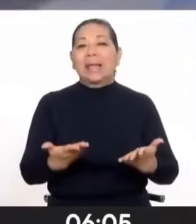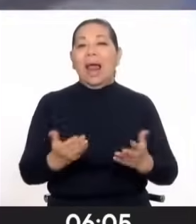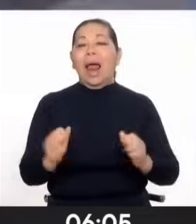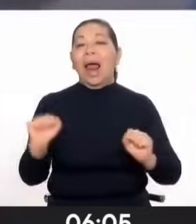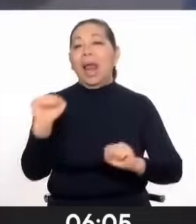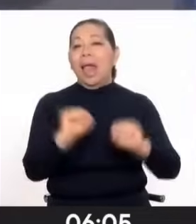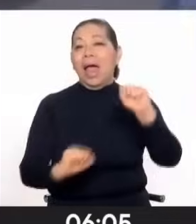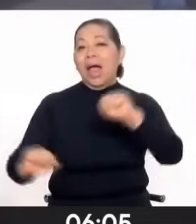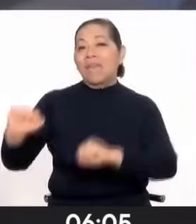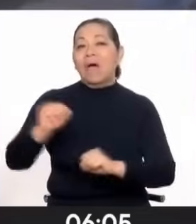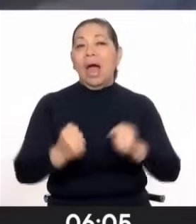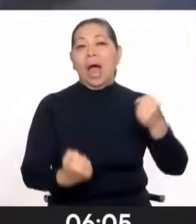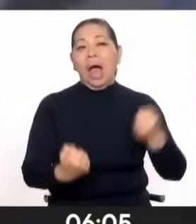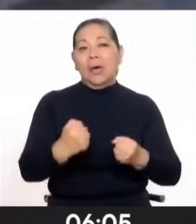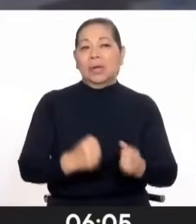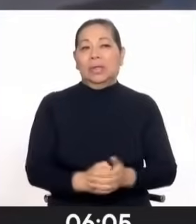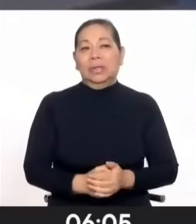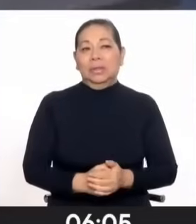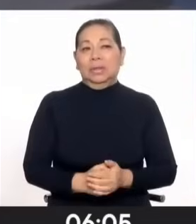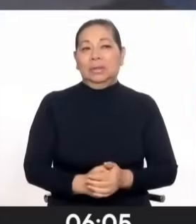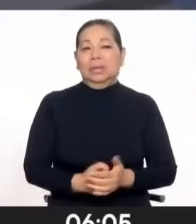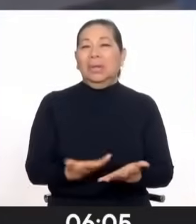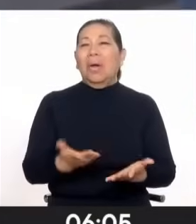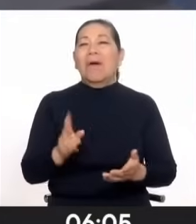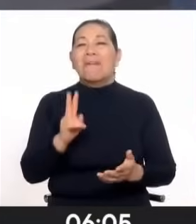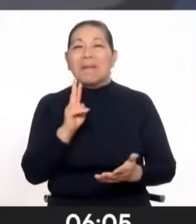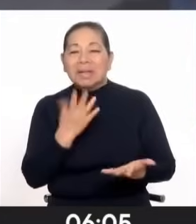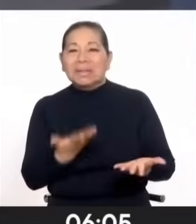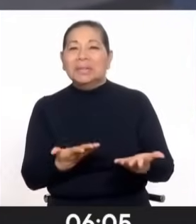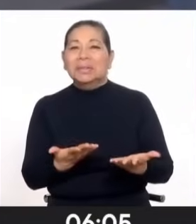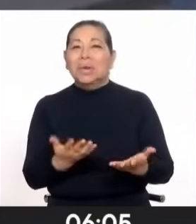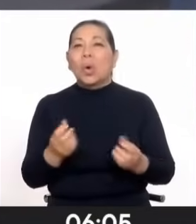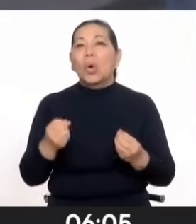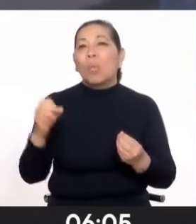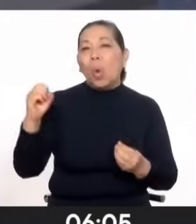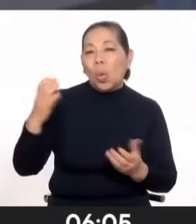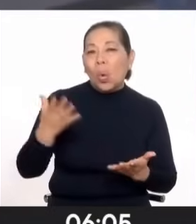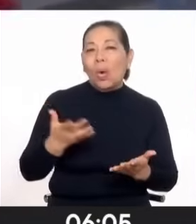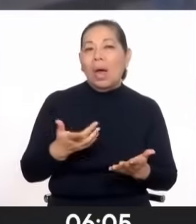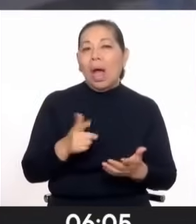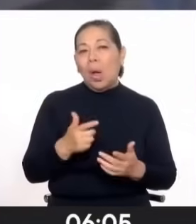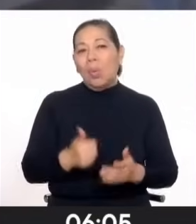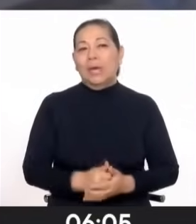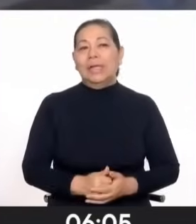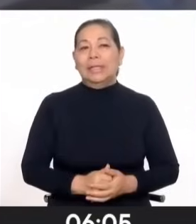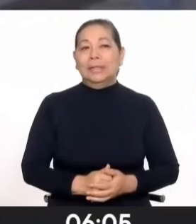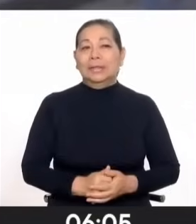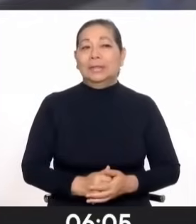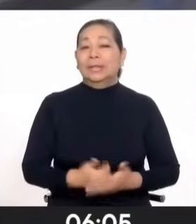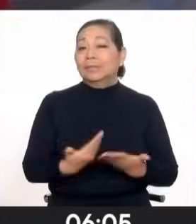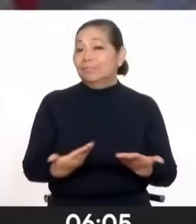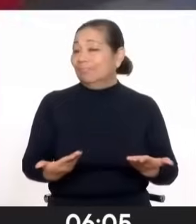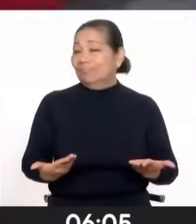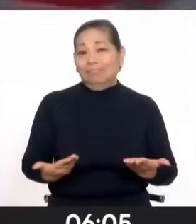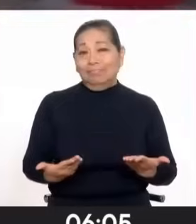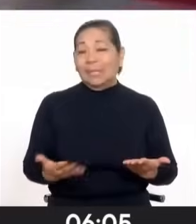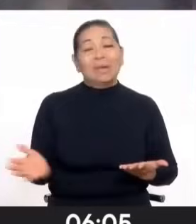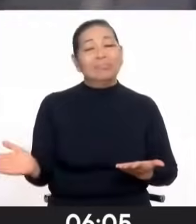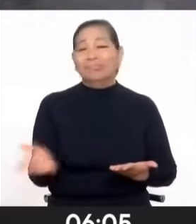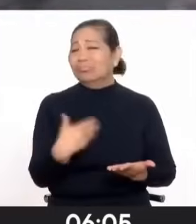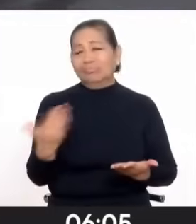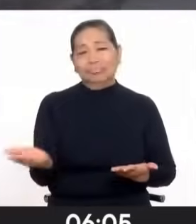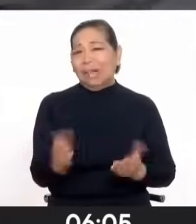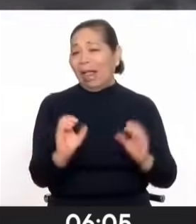y hemos encontrado, bueno, conexiones de carácter clandestino, tanto de luz como de agua. Y producto de eso es que estamos haciendo el retiro de